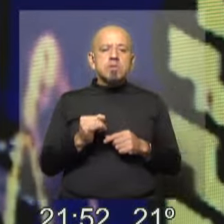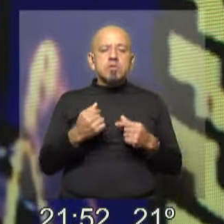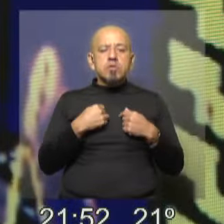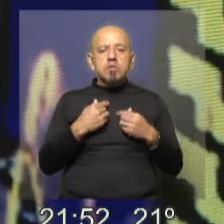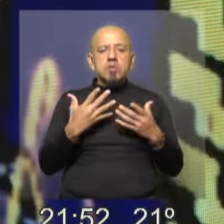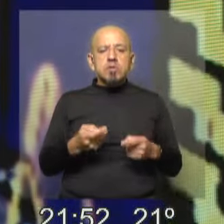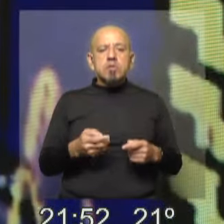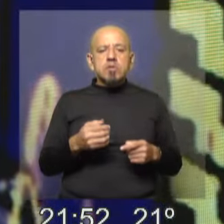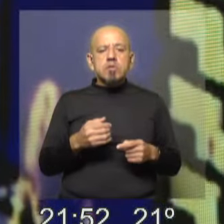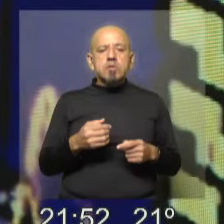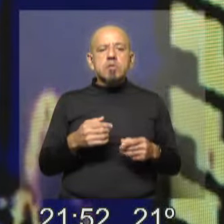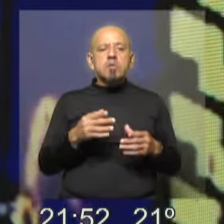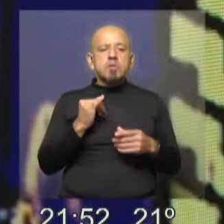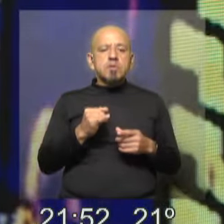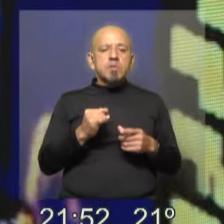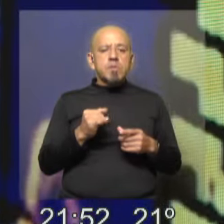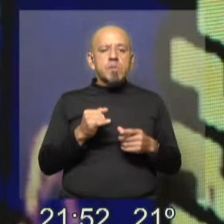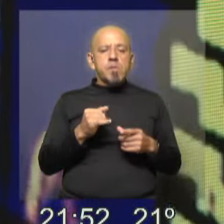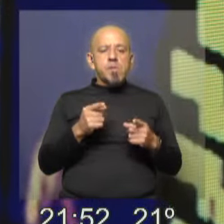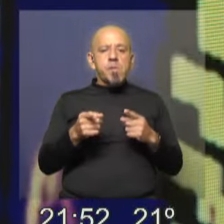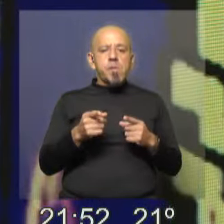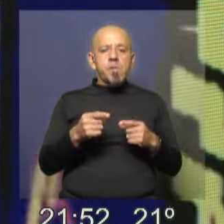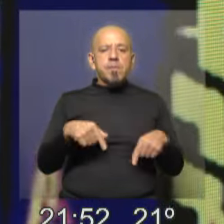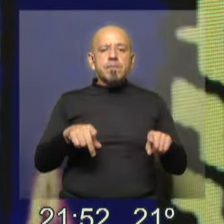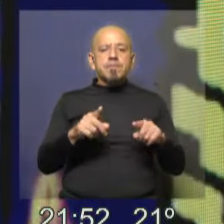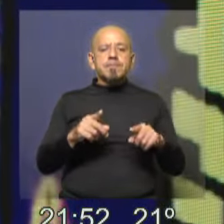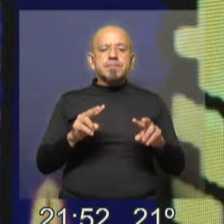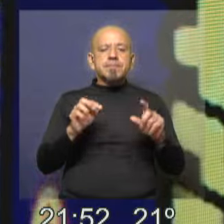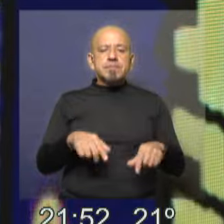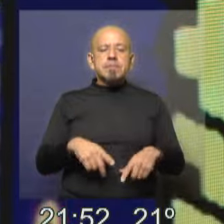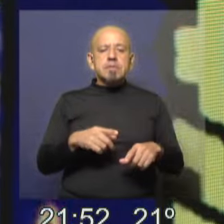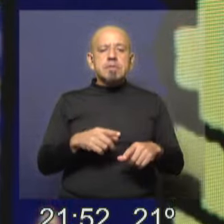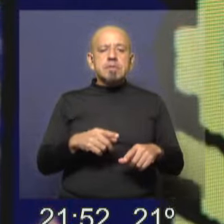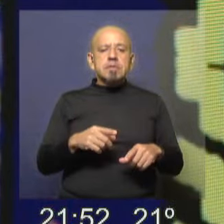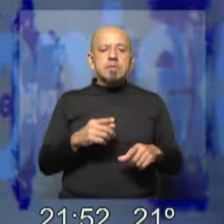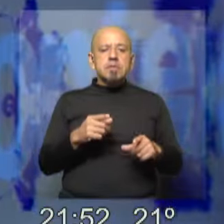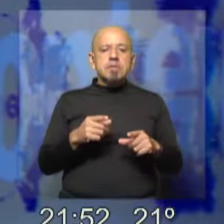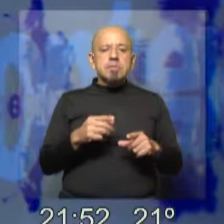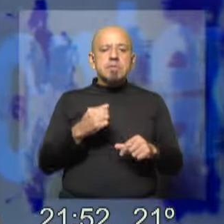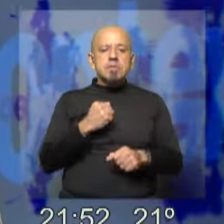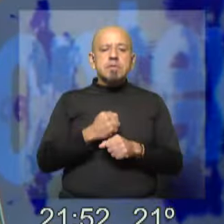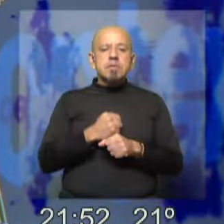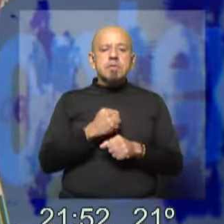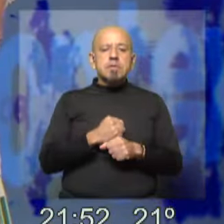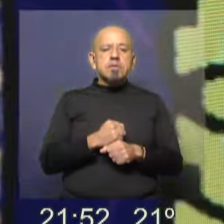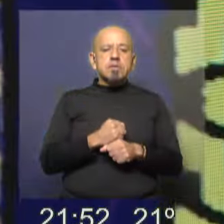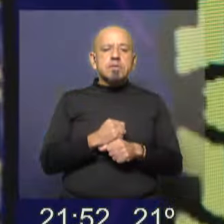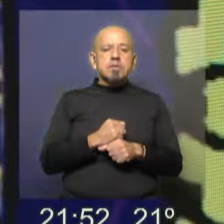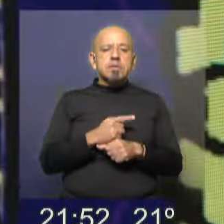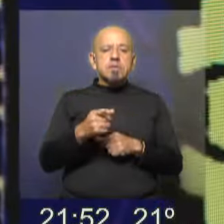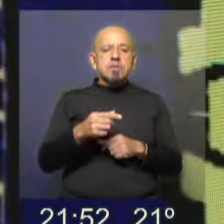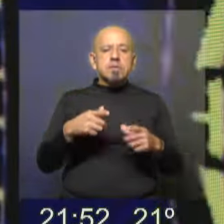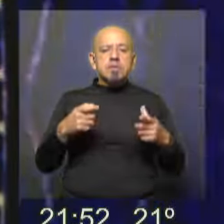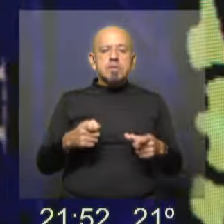un sonido envolvente, eso sí, como que viene mucho por la experimentación sonora, es más electrónico. Pero vas a trabajar en la unidad, digamos, del disco. Sí,